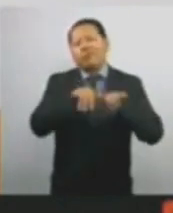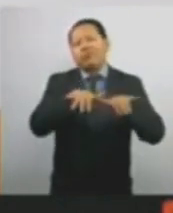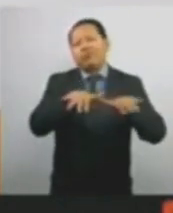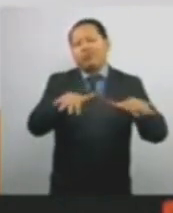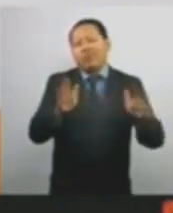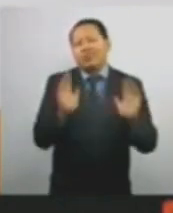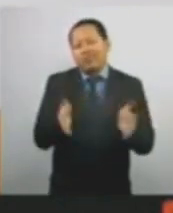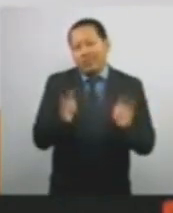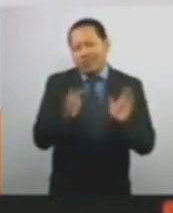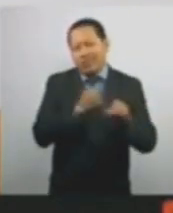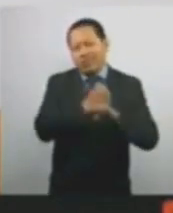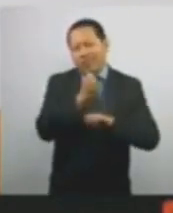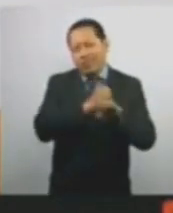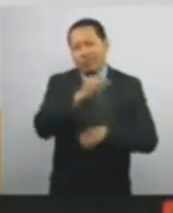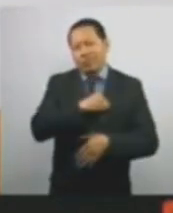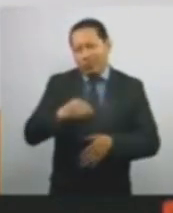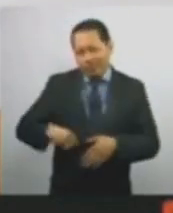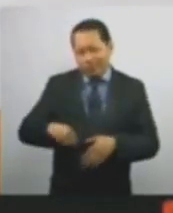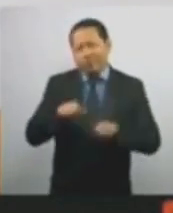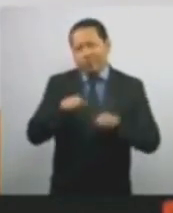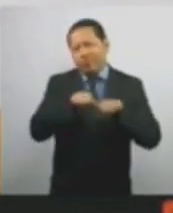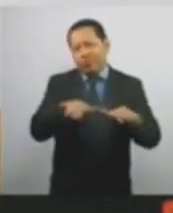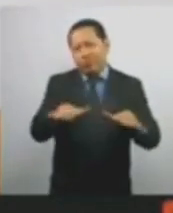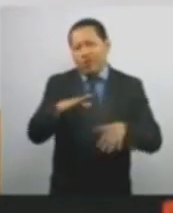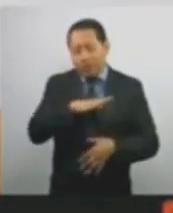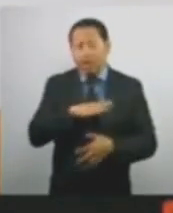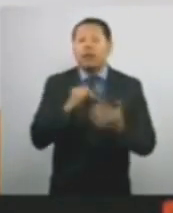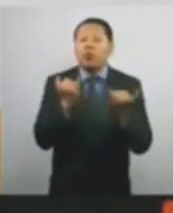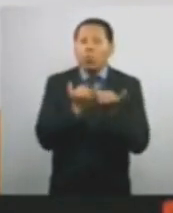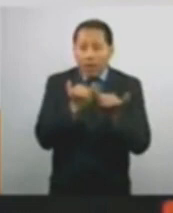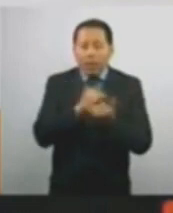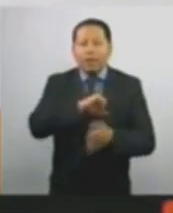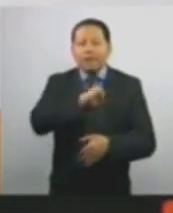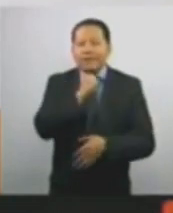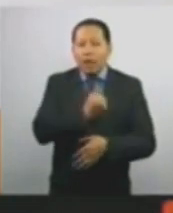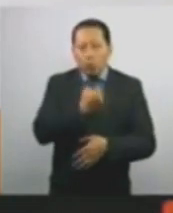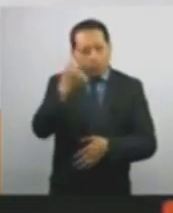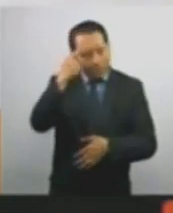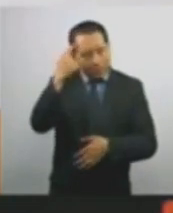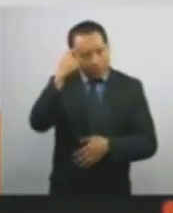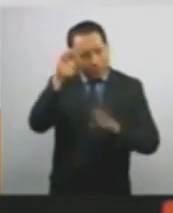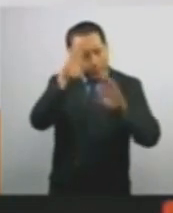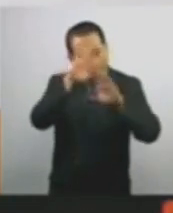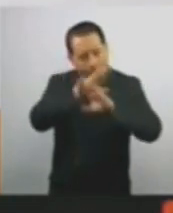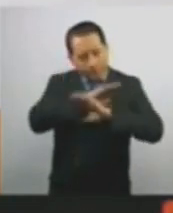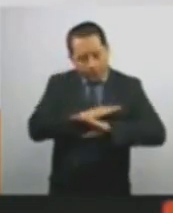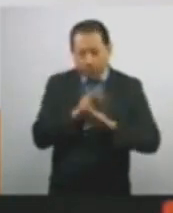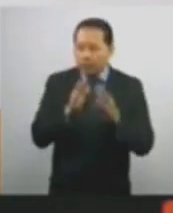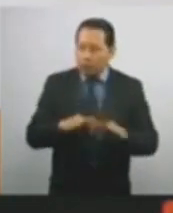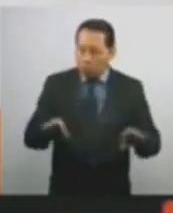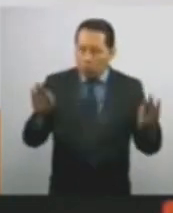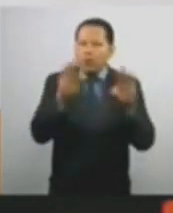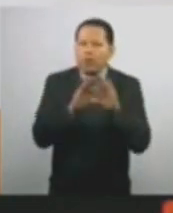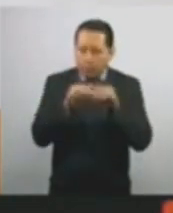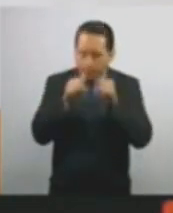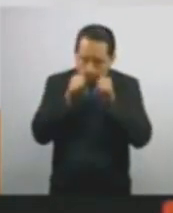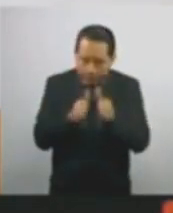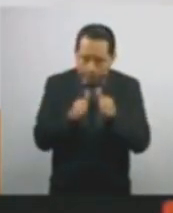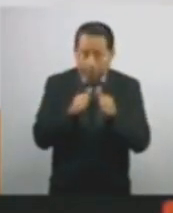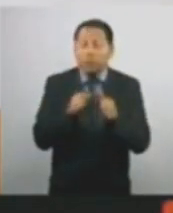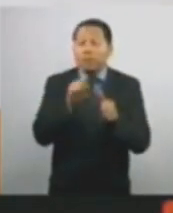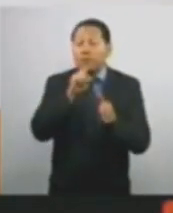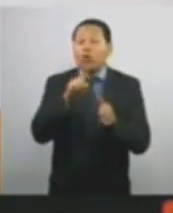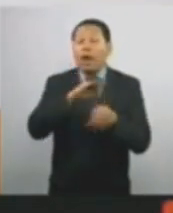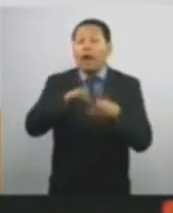también ir apoyando en el tema de la salud mental, que es otro tema que tendremos dentro de muy poco. Agradezco a